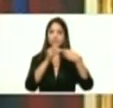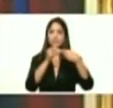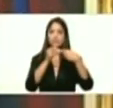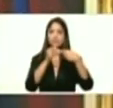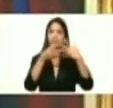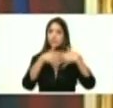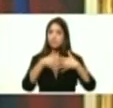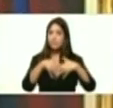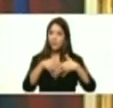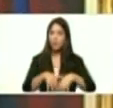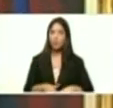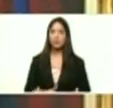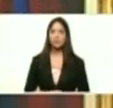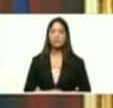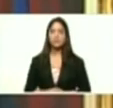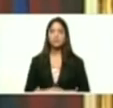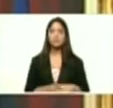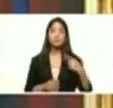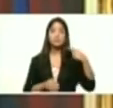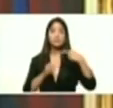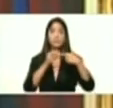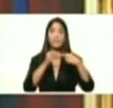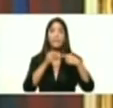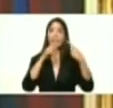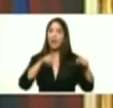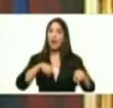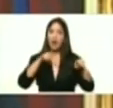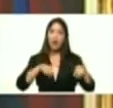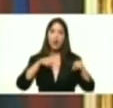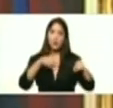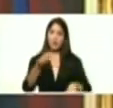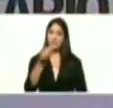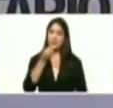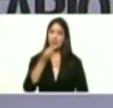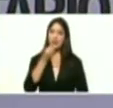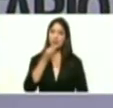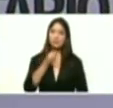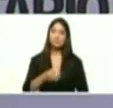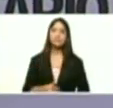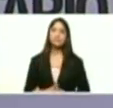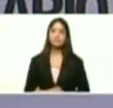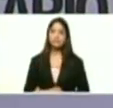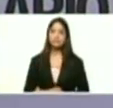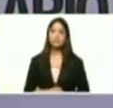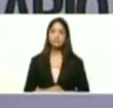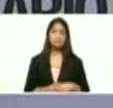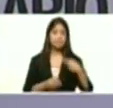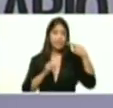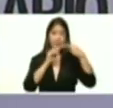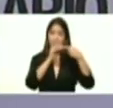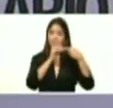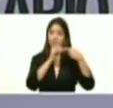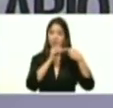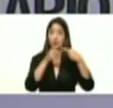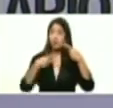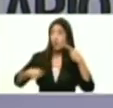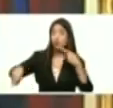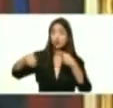queridos hermanos, el motor agroalimentario, el centro de todo nuestro esfuerzo